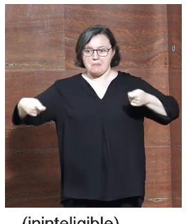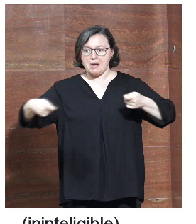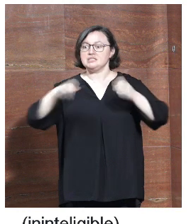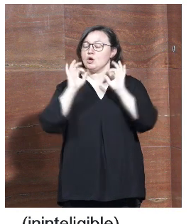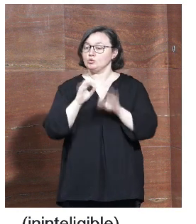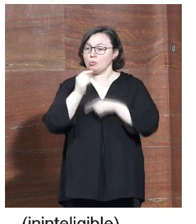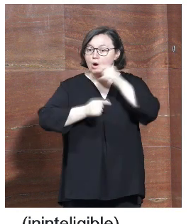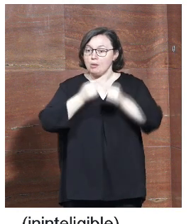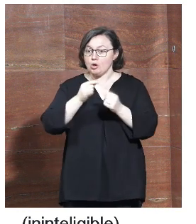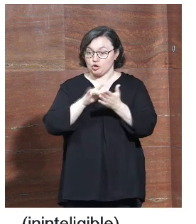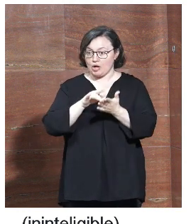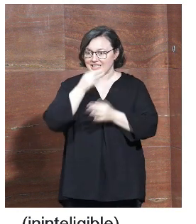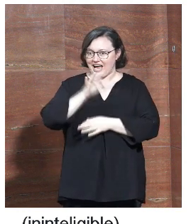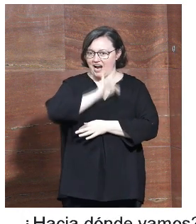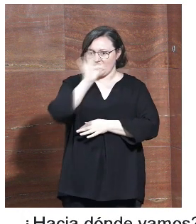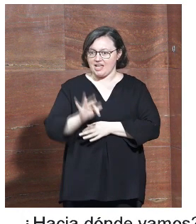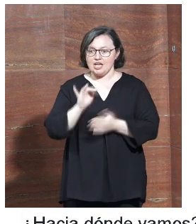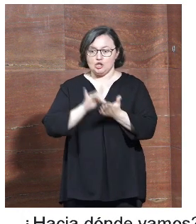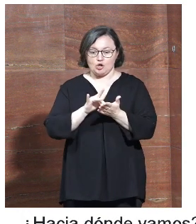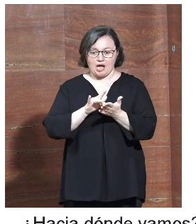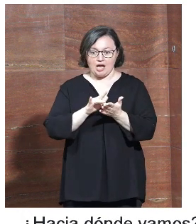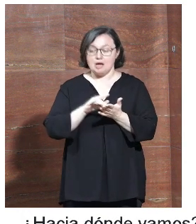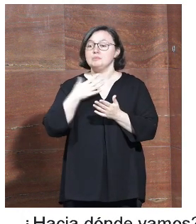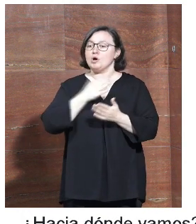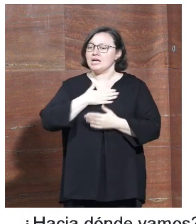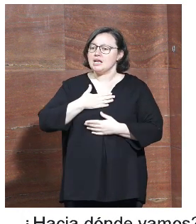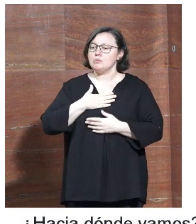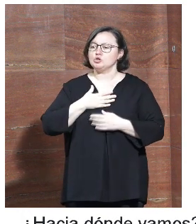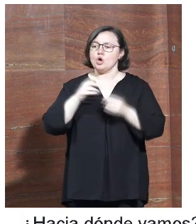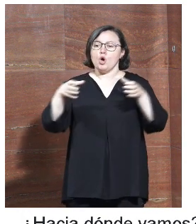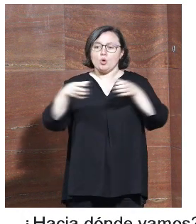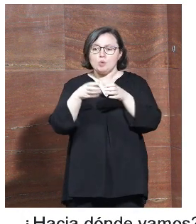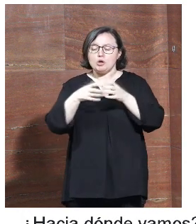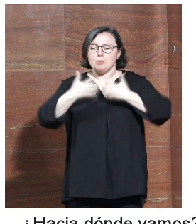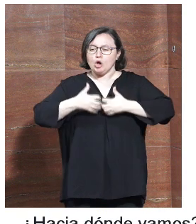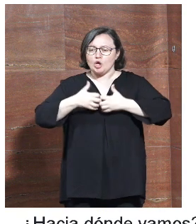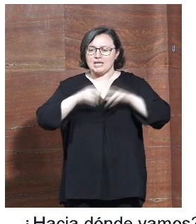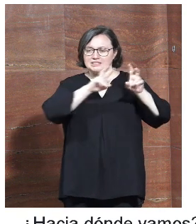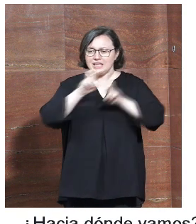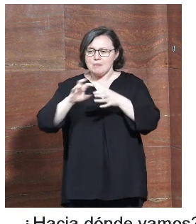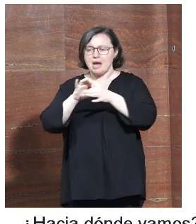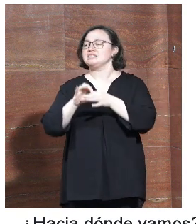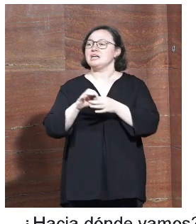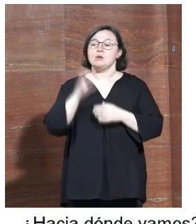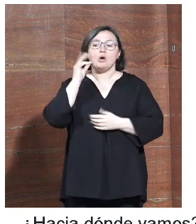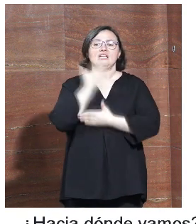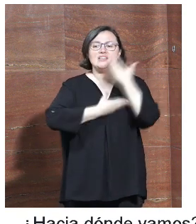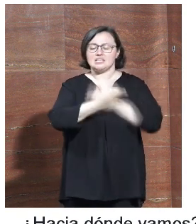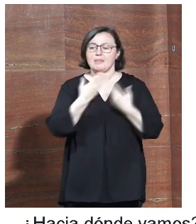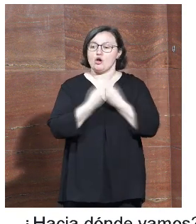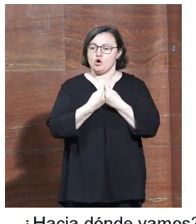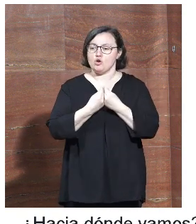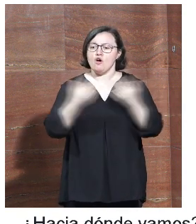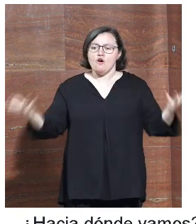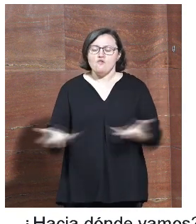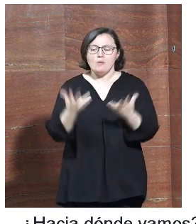nivel estatal, con lo cual queremos seguir promoviendo grupos motores por ejes temáticos liderados por mujeres con discapacidad, seguir